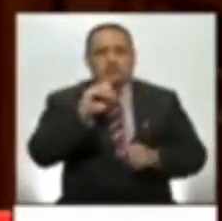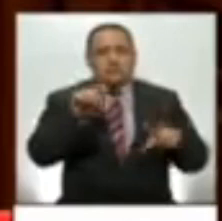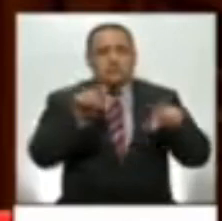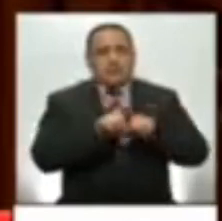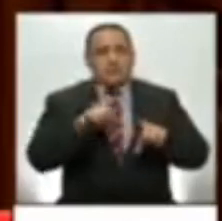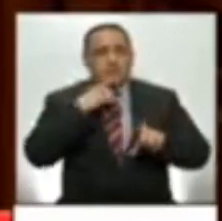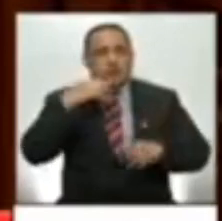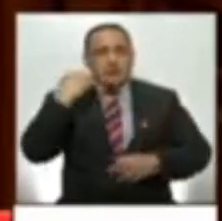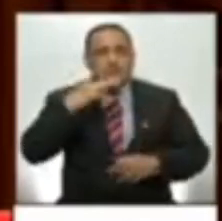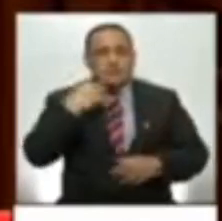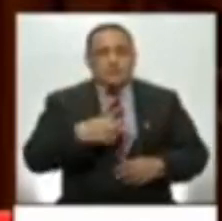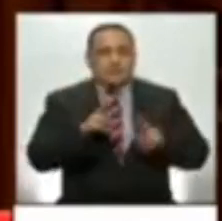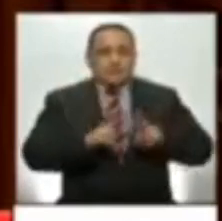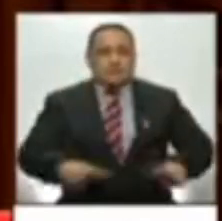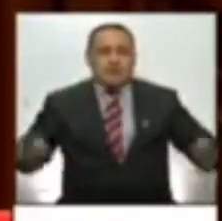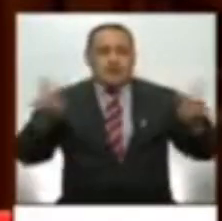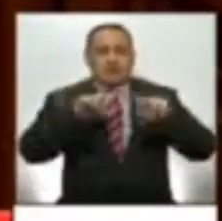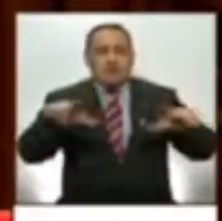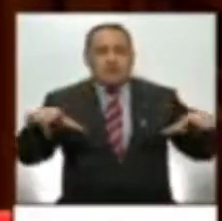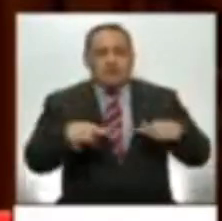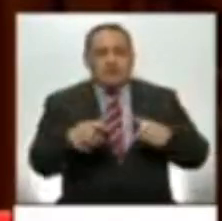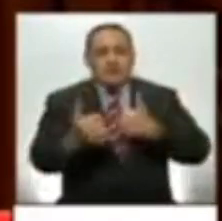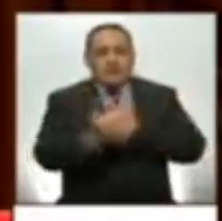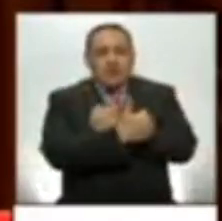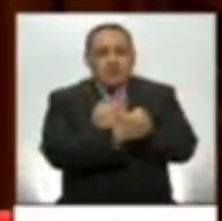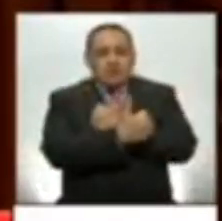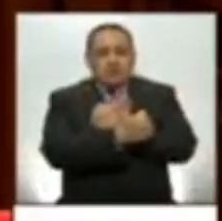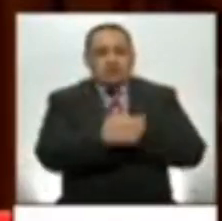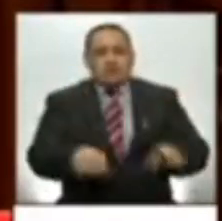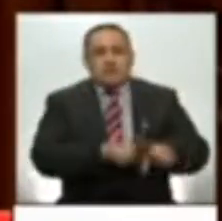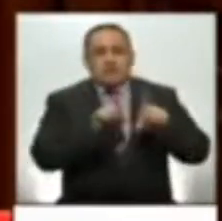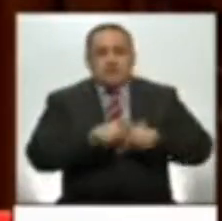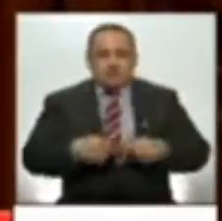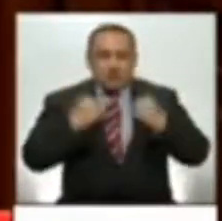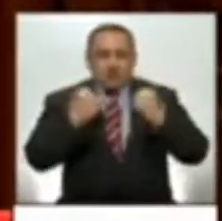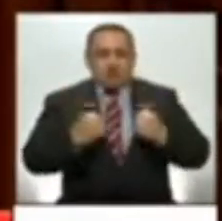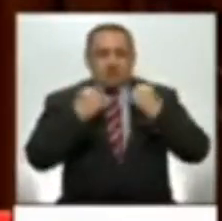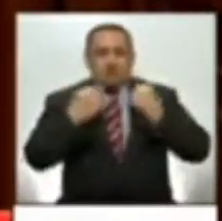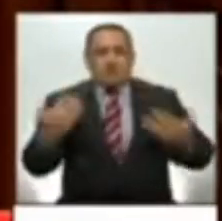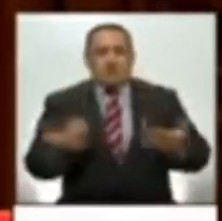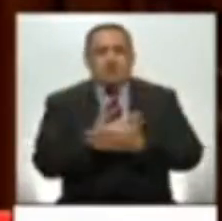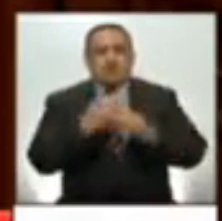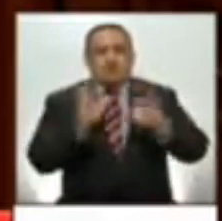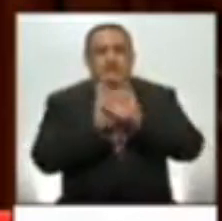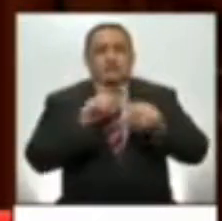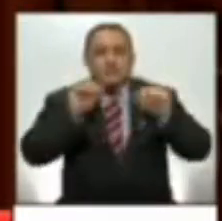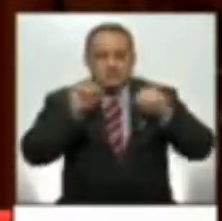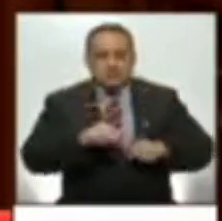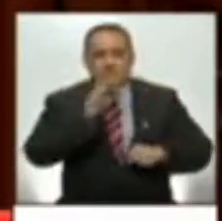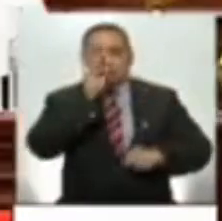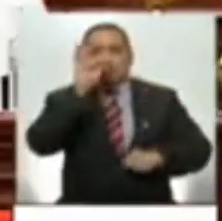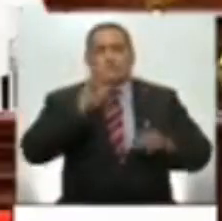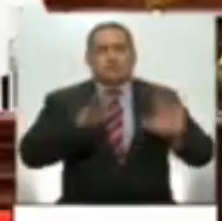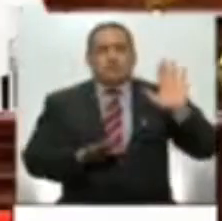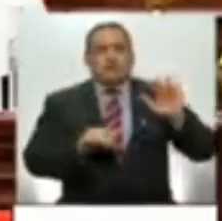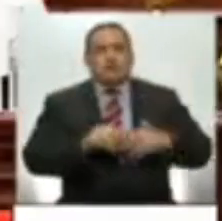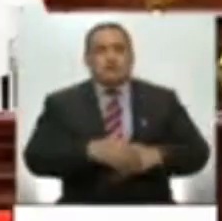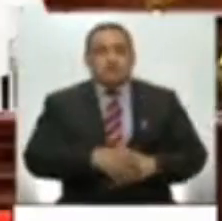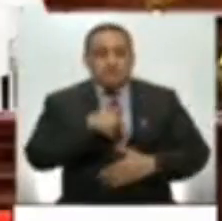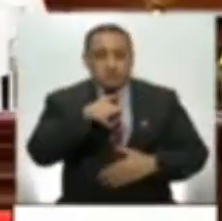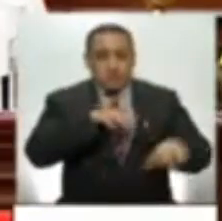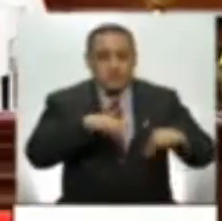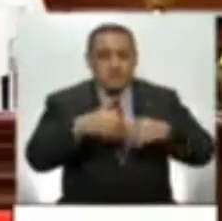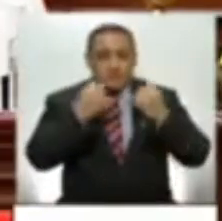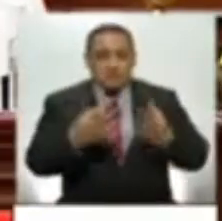por el siempre heroico y valiente pueblo de Ayacucho, por la lucha por una nueva constitución, sí, juro. Si así lo